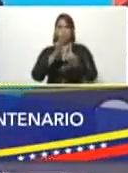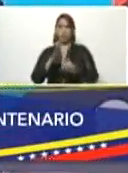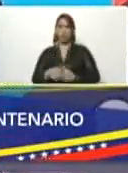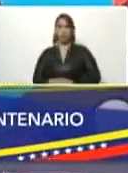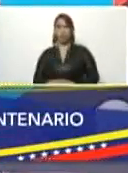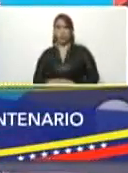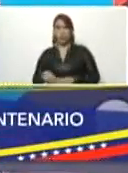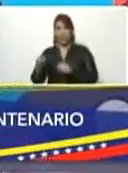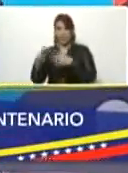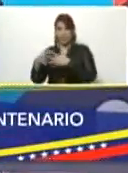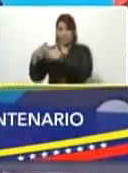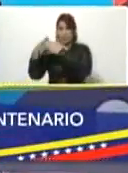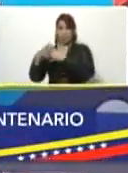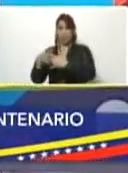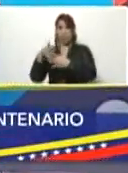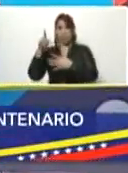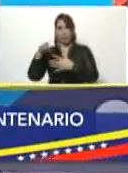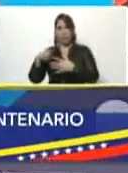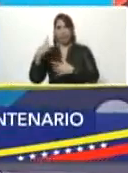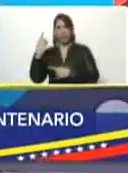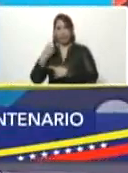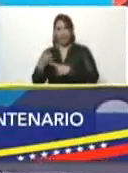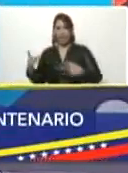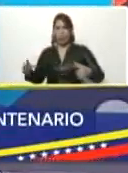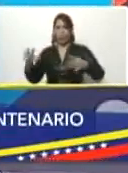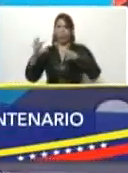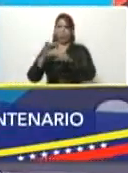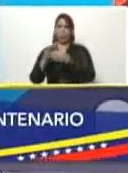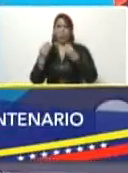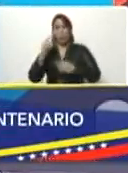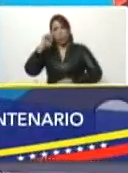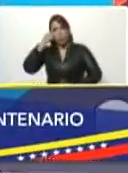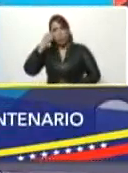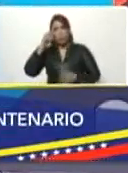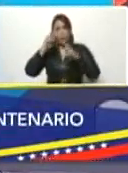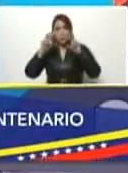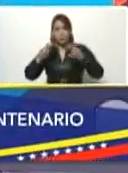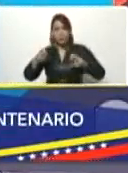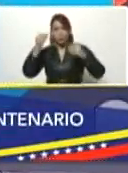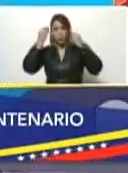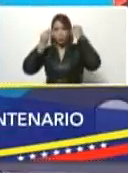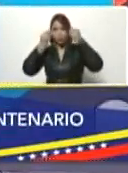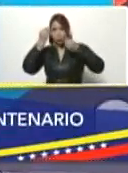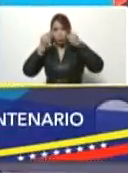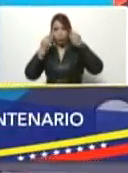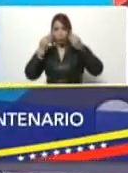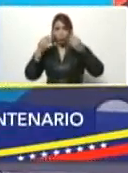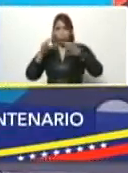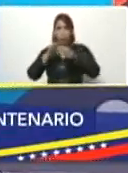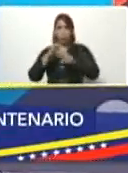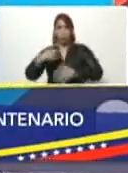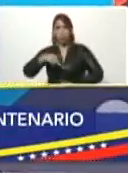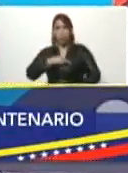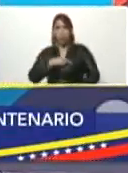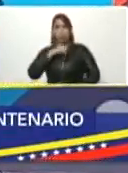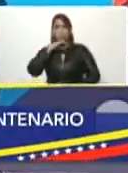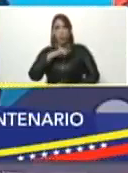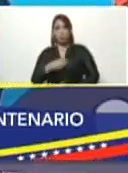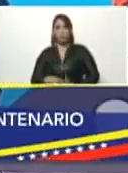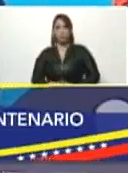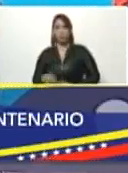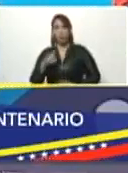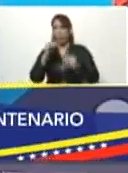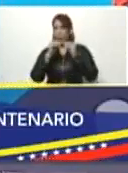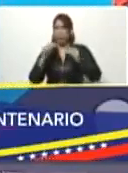norteamericano nos pone en la situación de unirnos, de reflexionar que esta unión nuestra es una unión histórica, no corresponde a